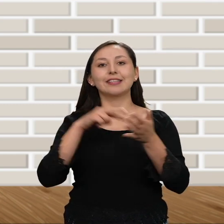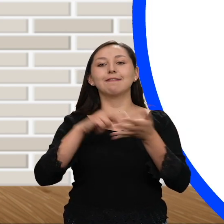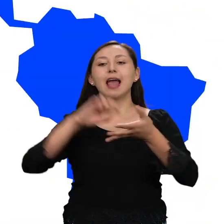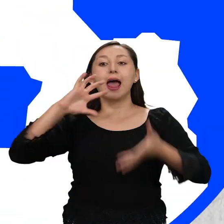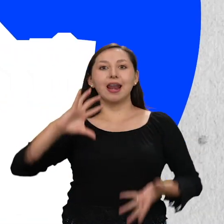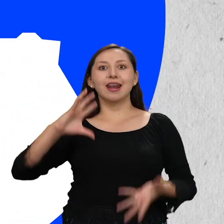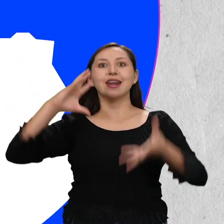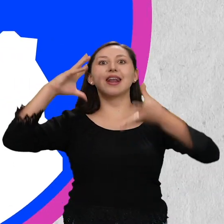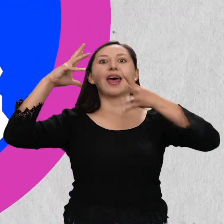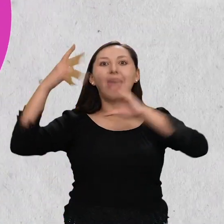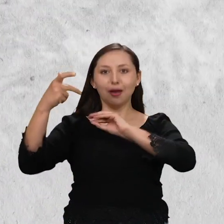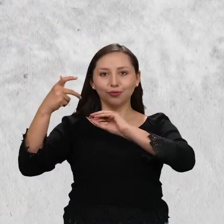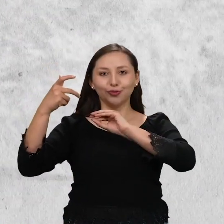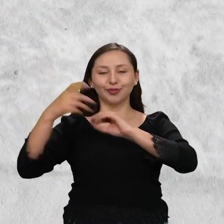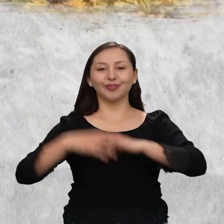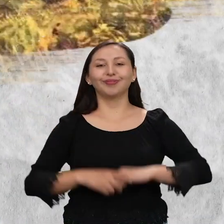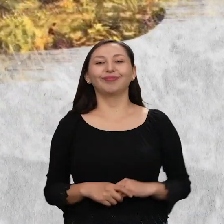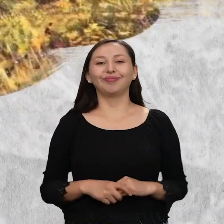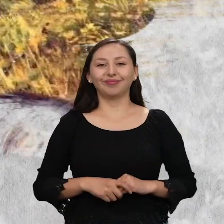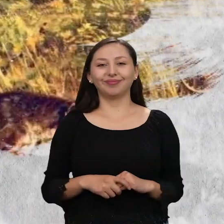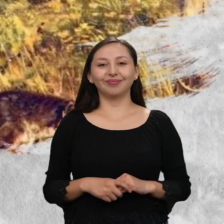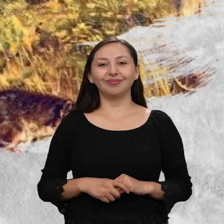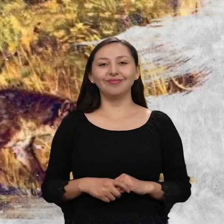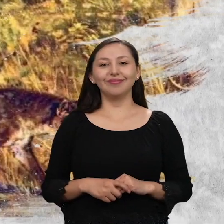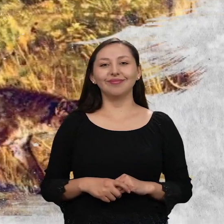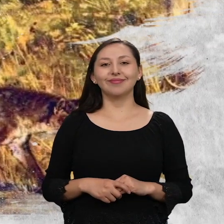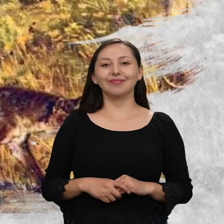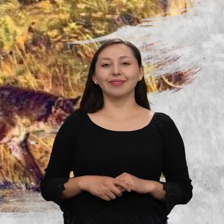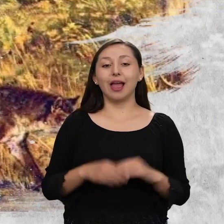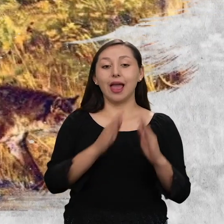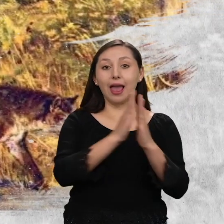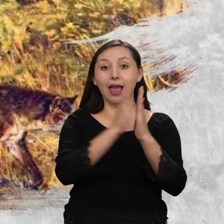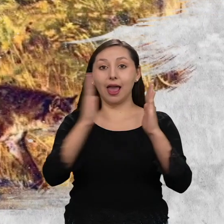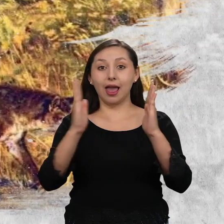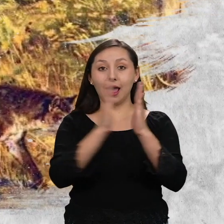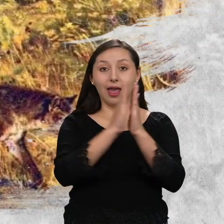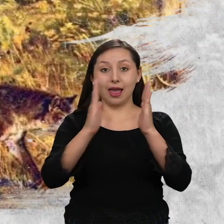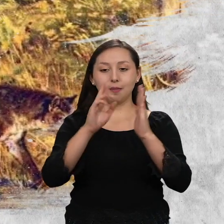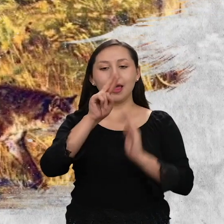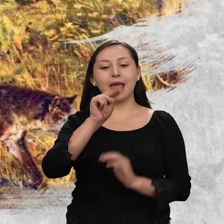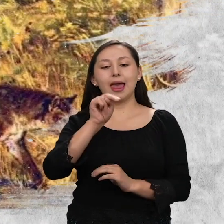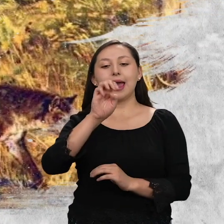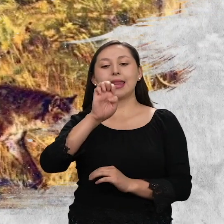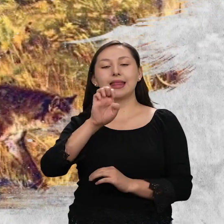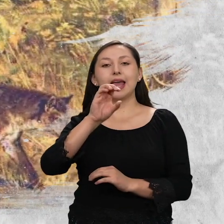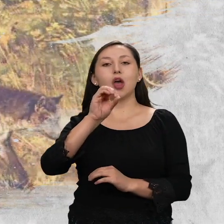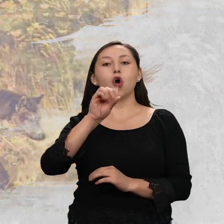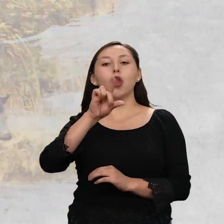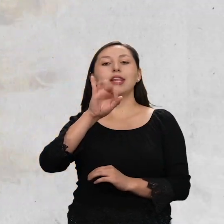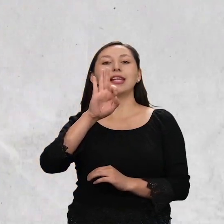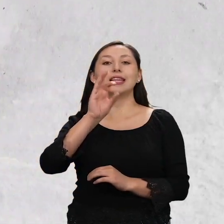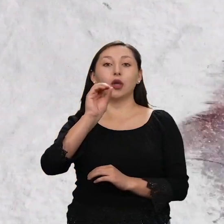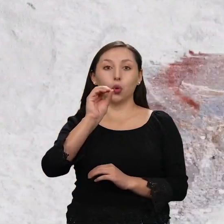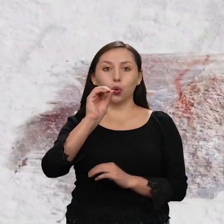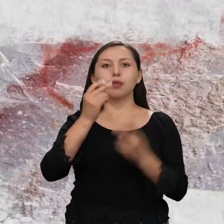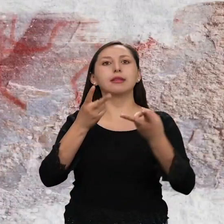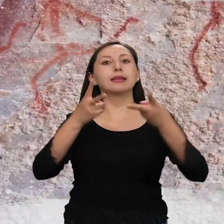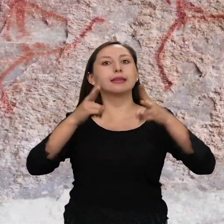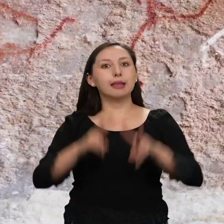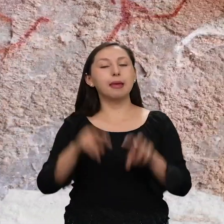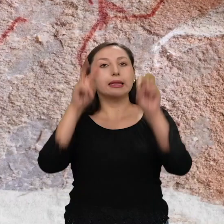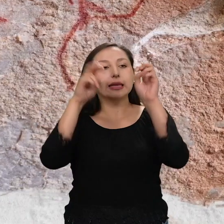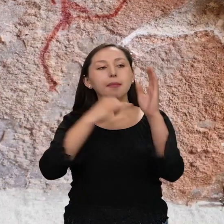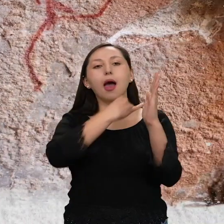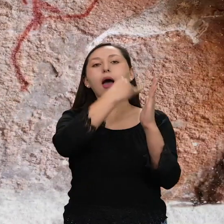Neolítica. Durante el Neolítico, las expresiones artísticas también evolucionaron. Aunque se mantuvieron